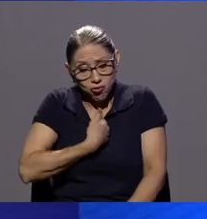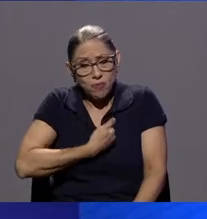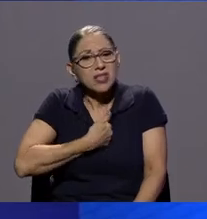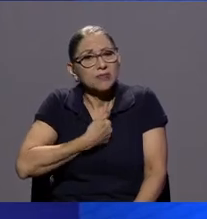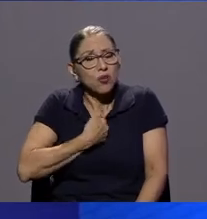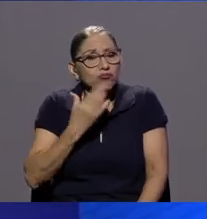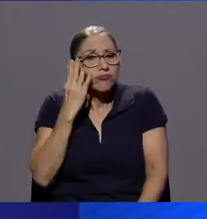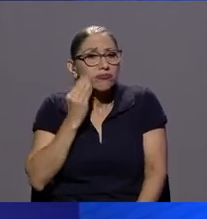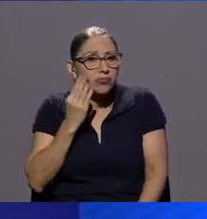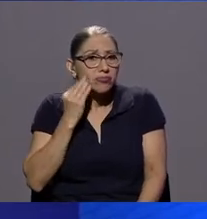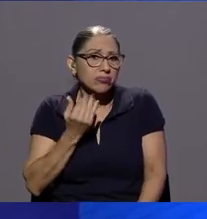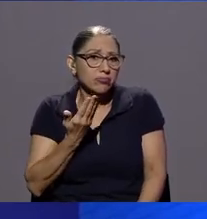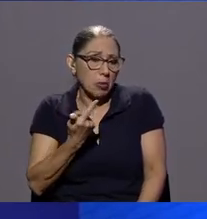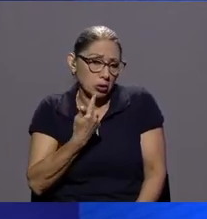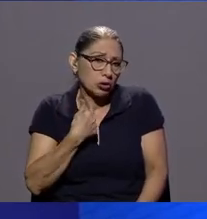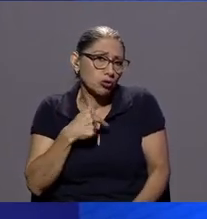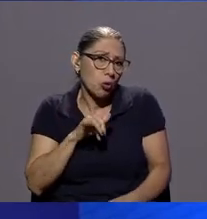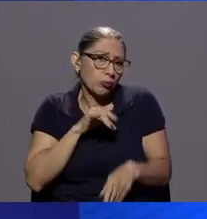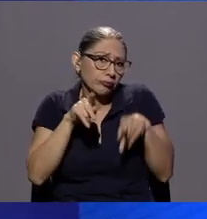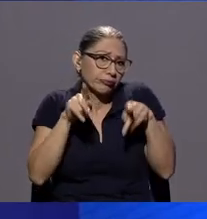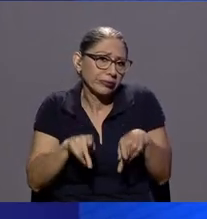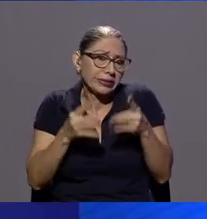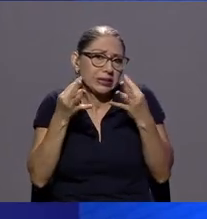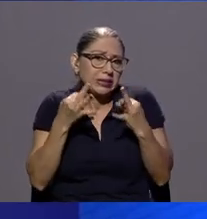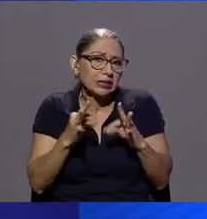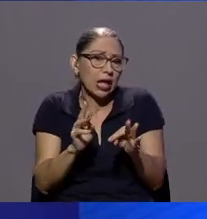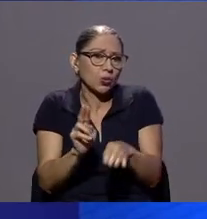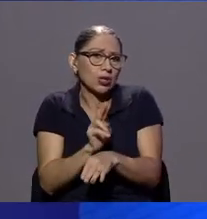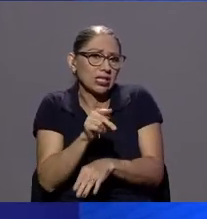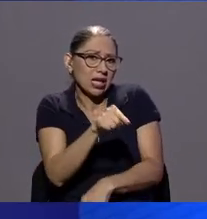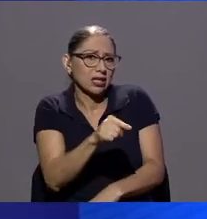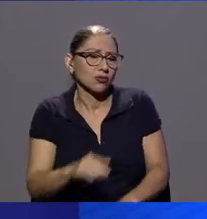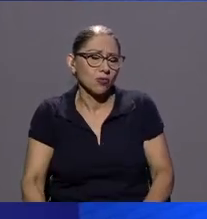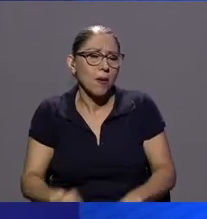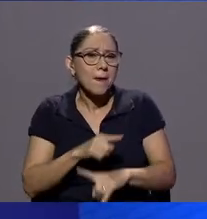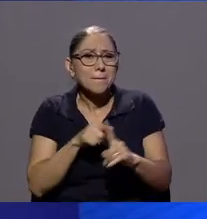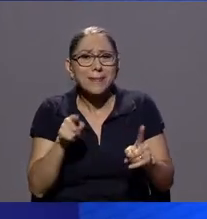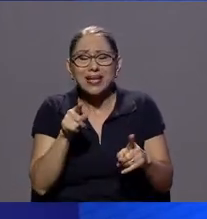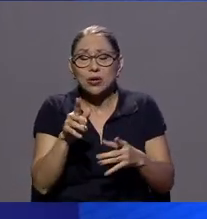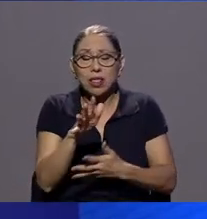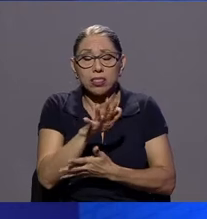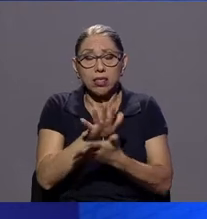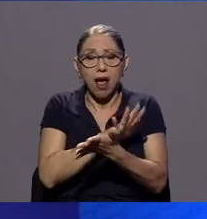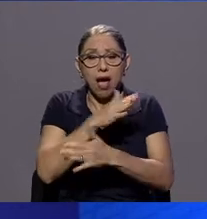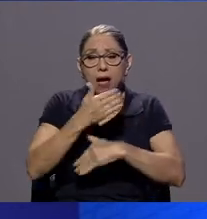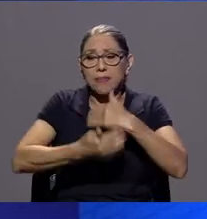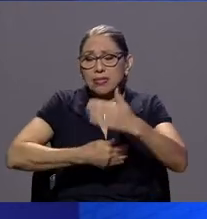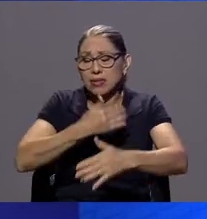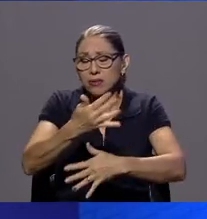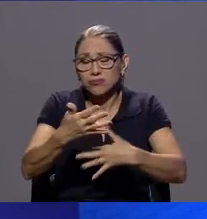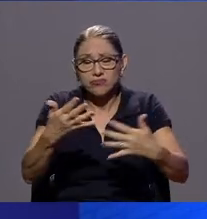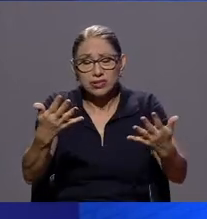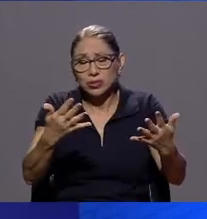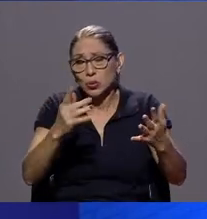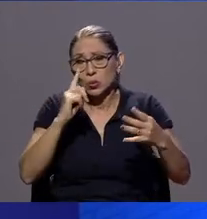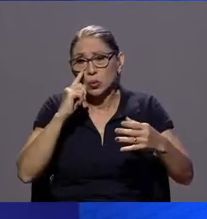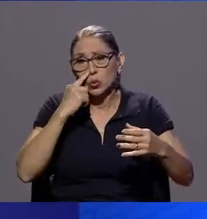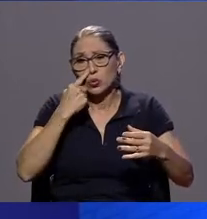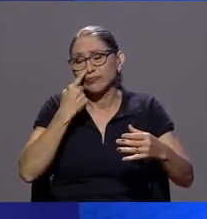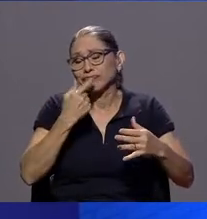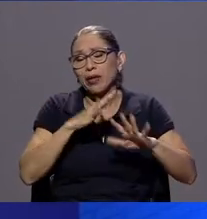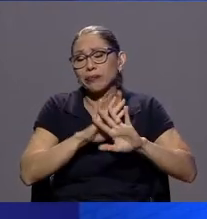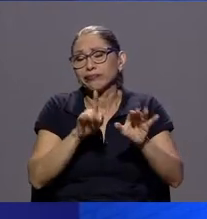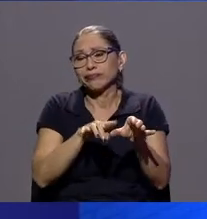intentado utilizarlo y puedo dar fe de que prácticamente es tan engorroso que uno decide no